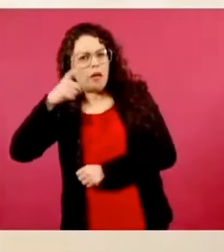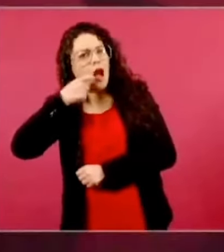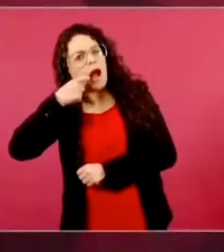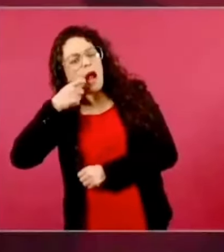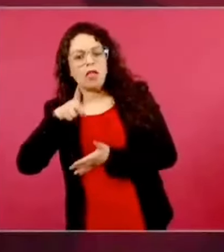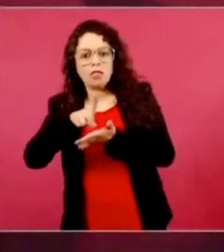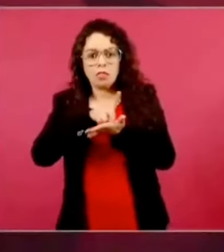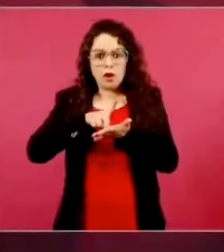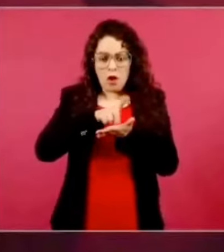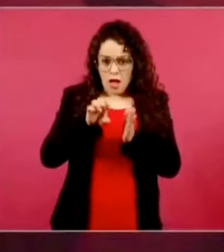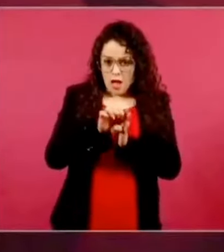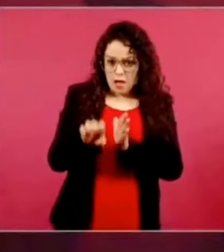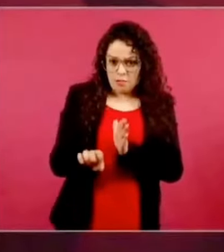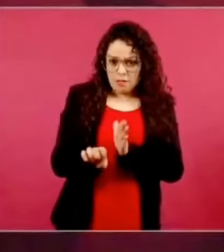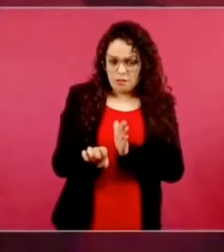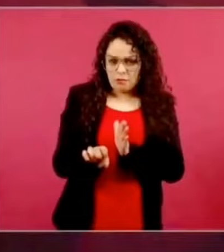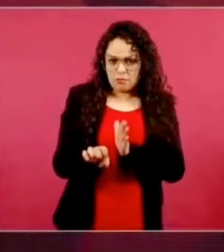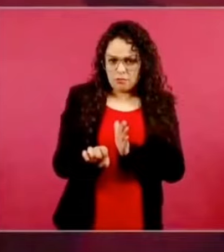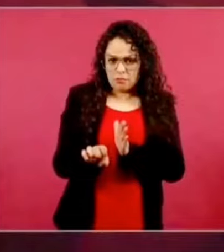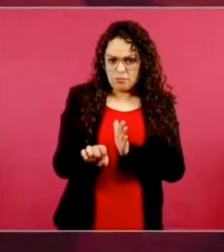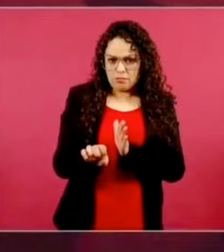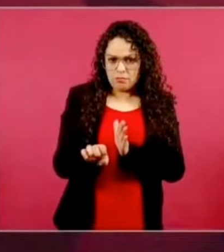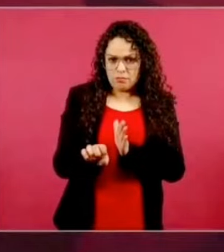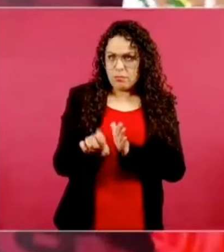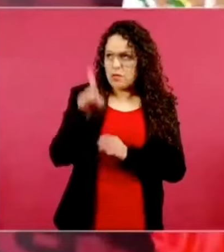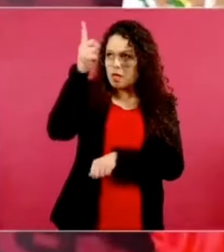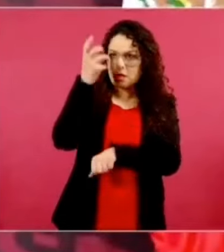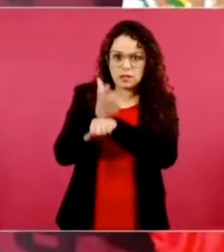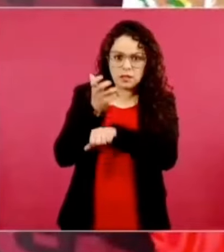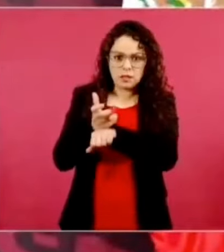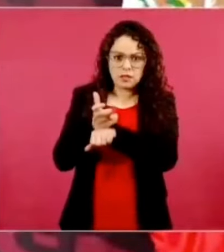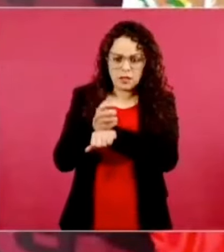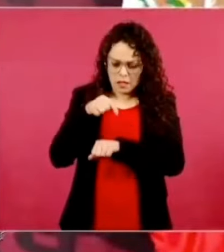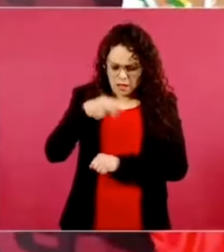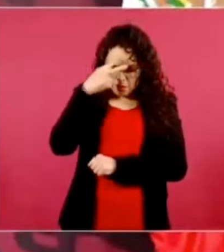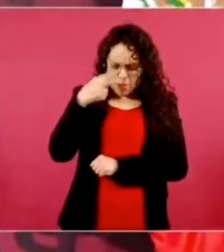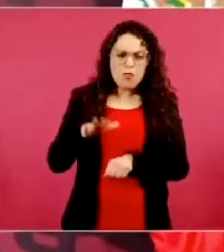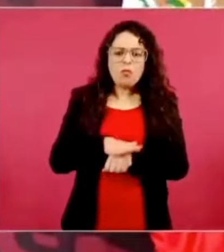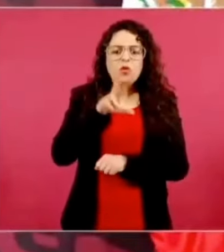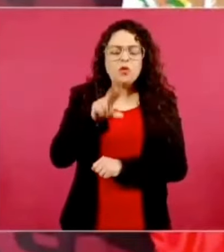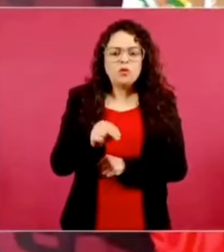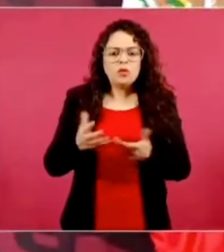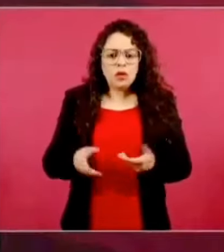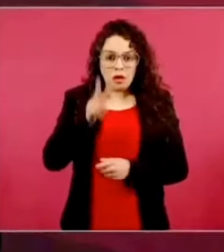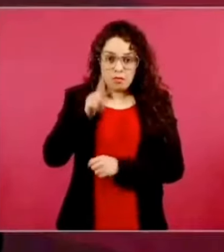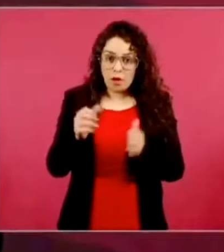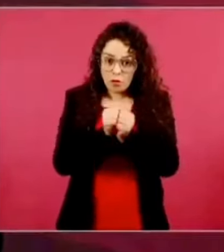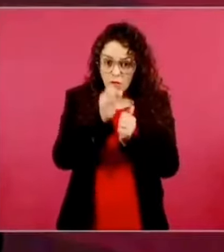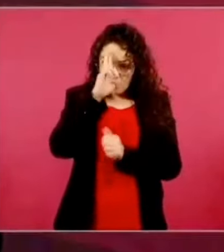que tienen en Estados Unidos? Lo digo con todo respeto.